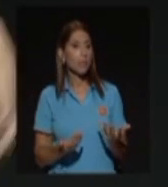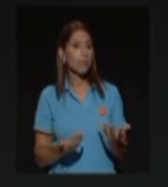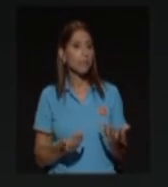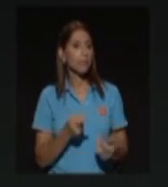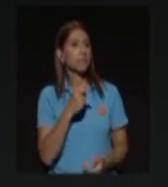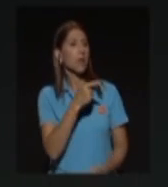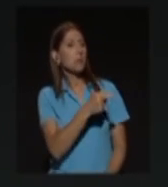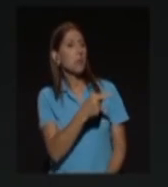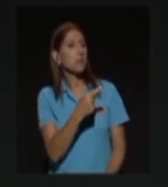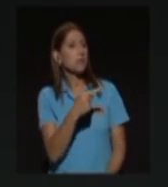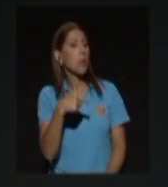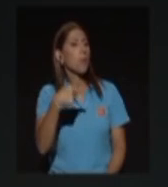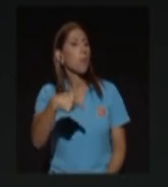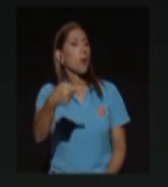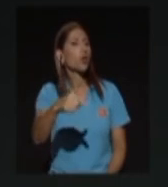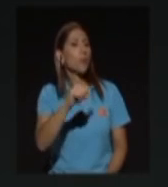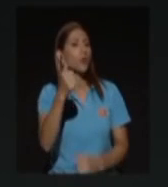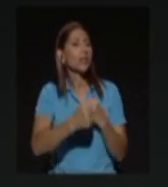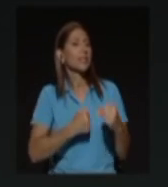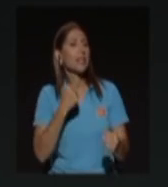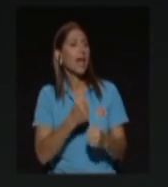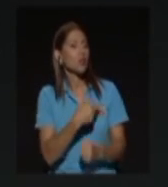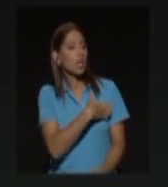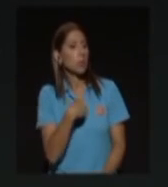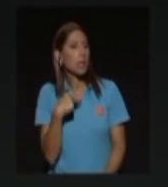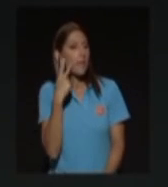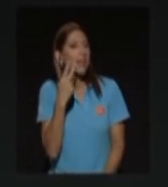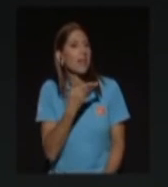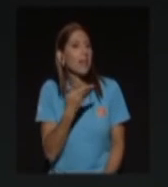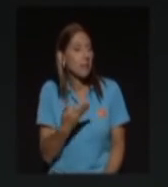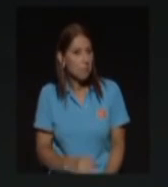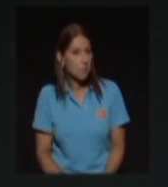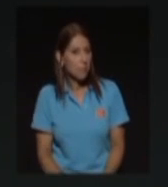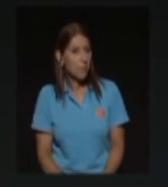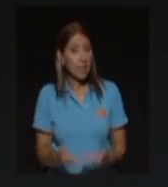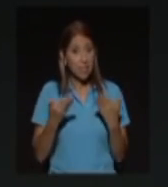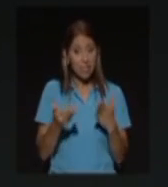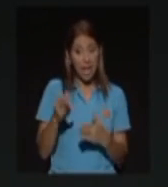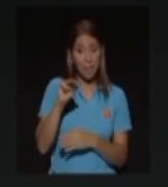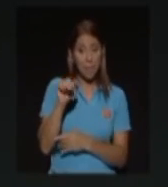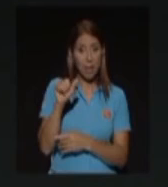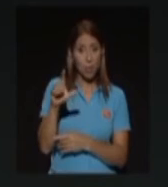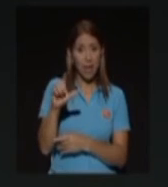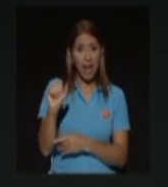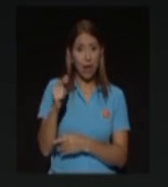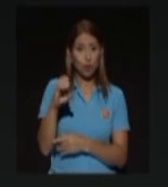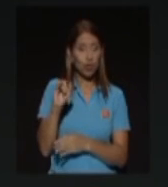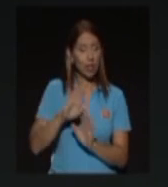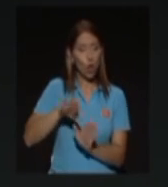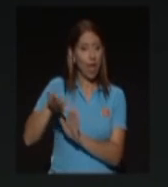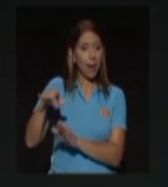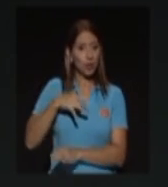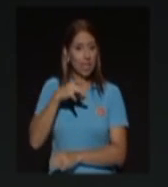le gustaría ver en los próximos 10 años a don Ennio Rodríguez? Ya don Manuel Agosín lo dejamos en Santiago de